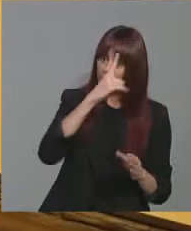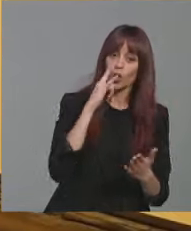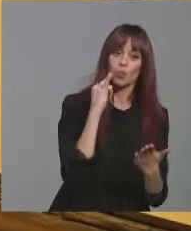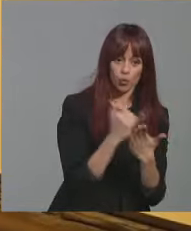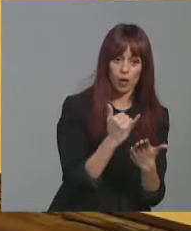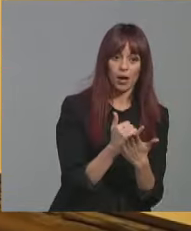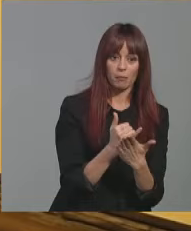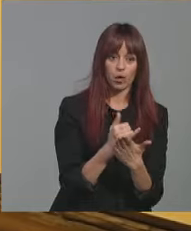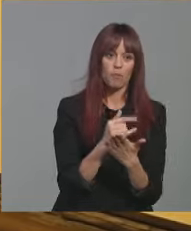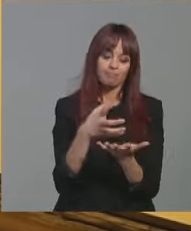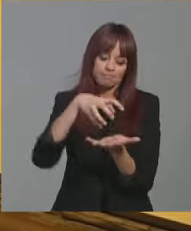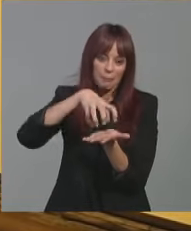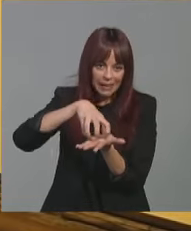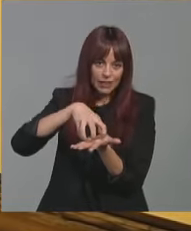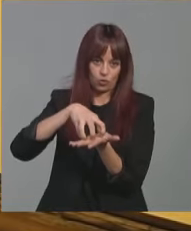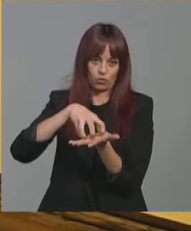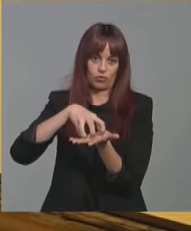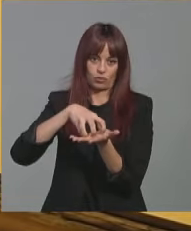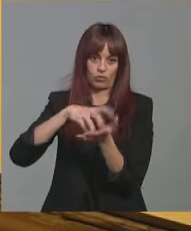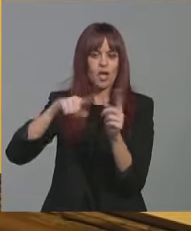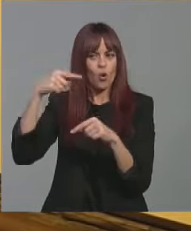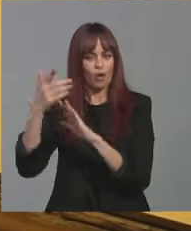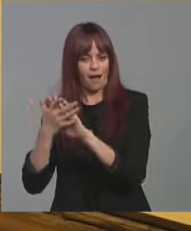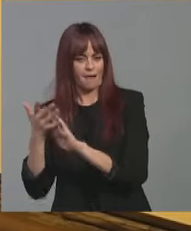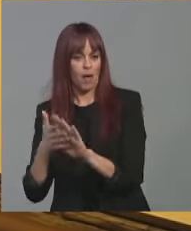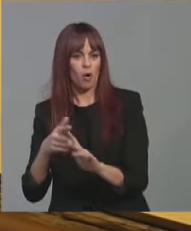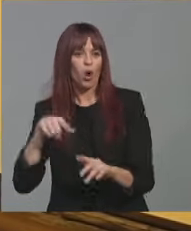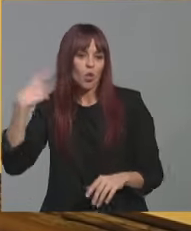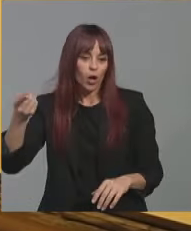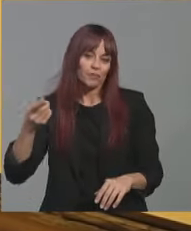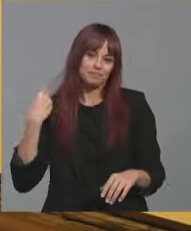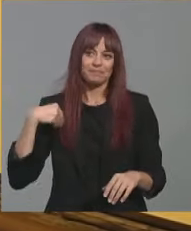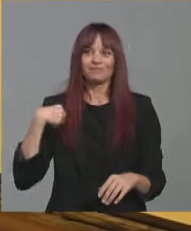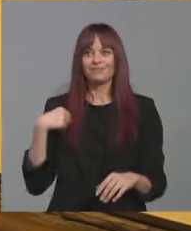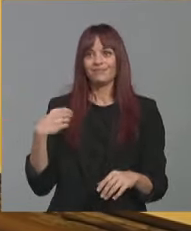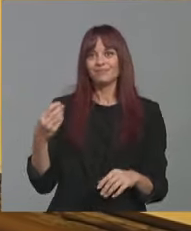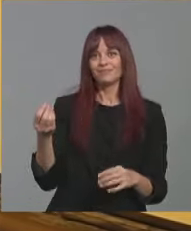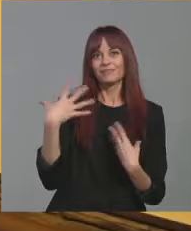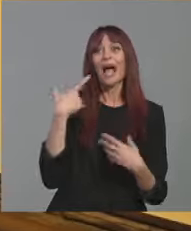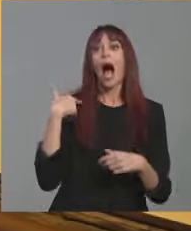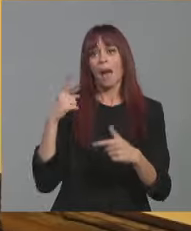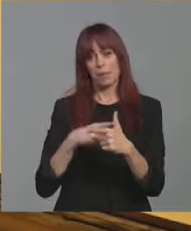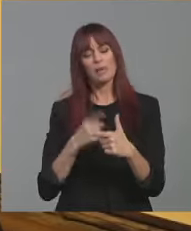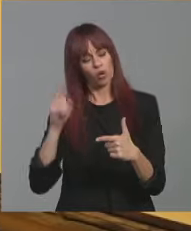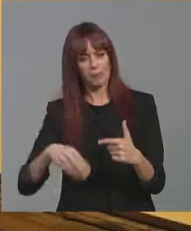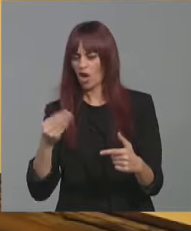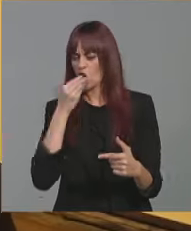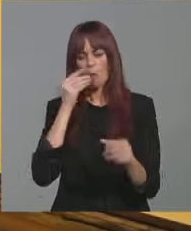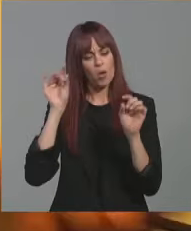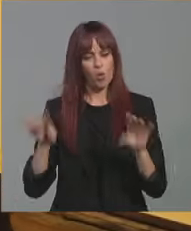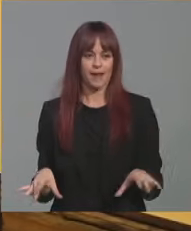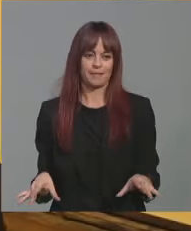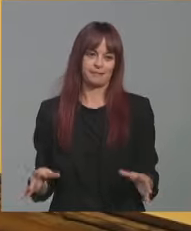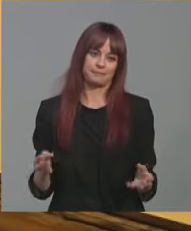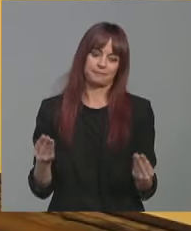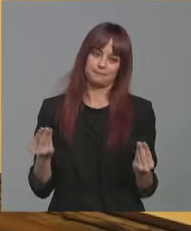Pruébalo con una cantidad pequeñita y luego habla porque luego están los típicos comentarios de mi primo también se come eso que eso